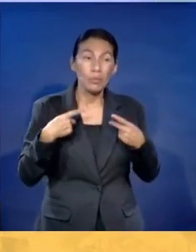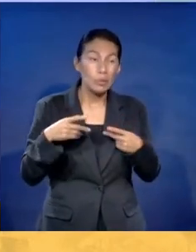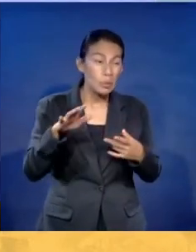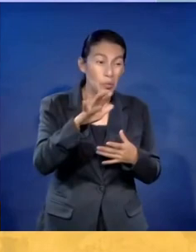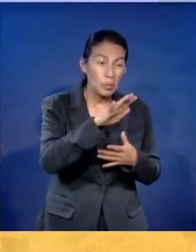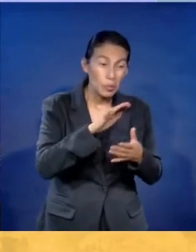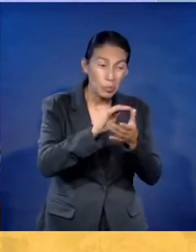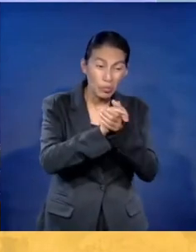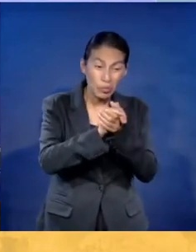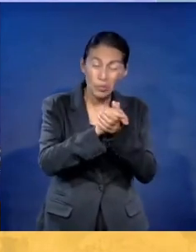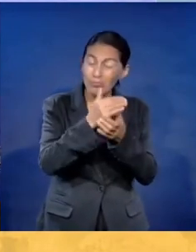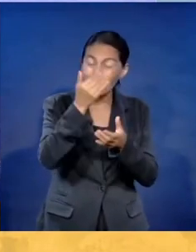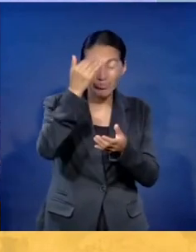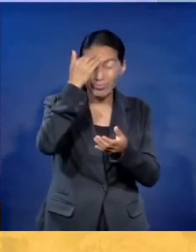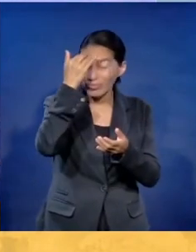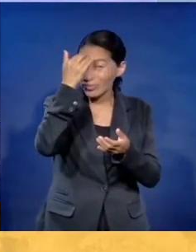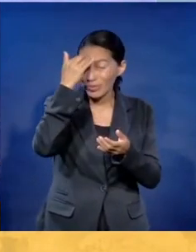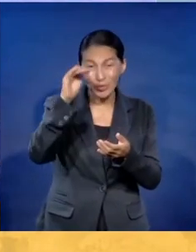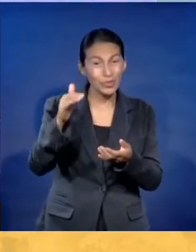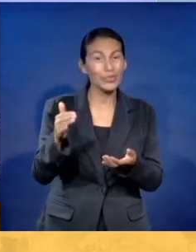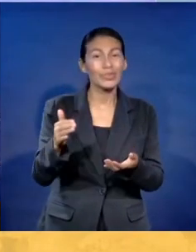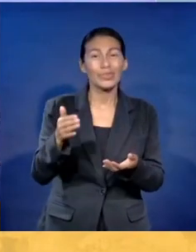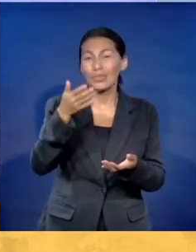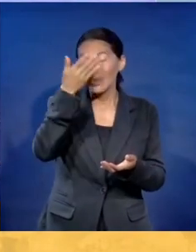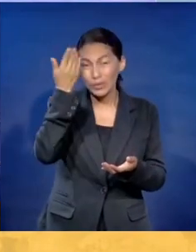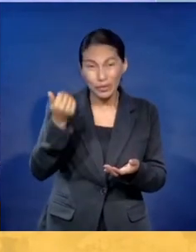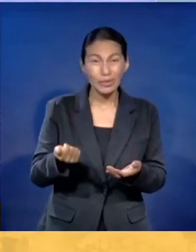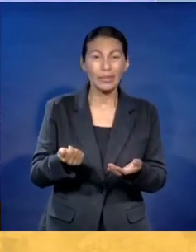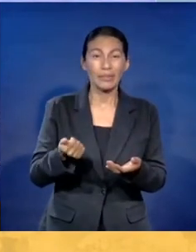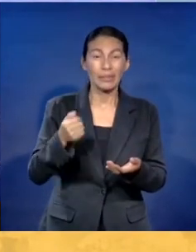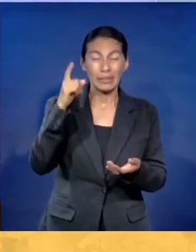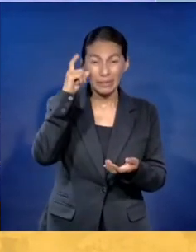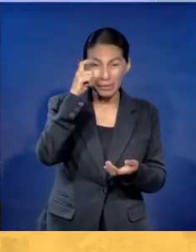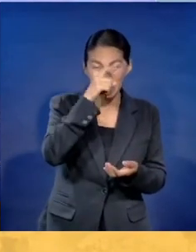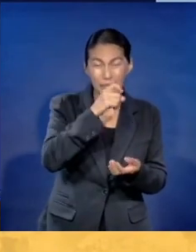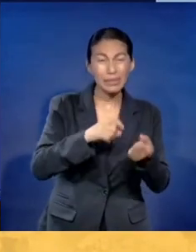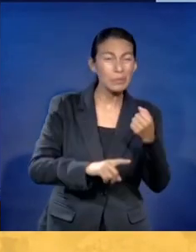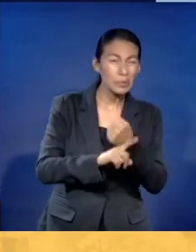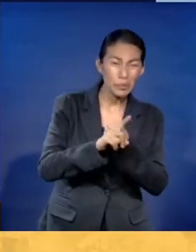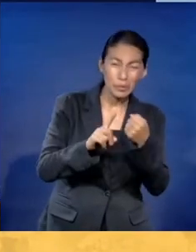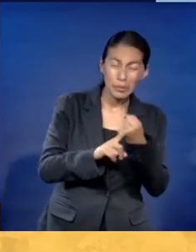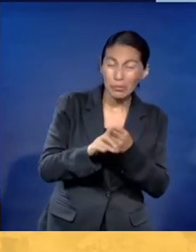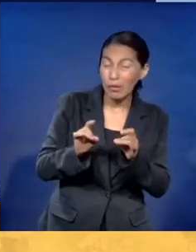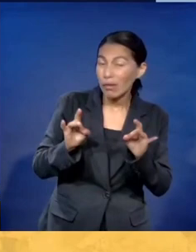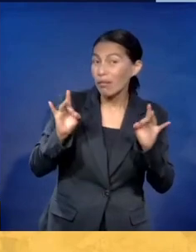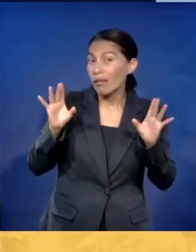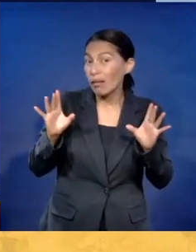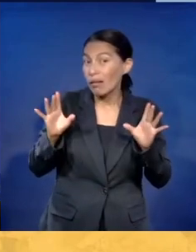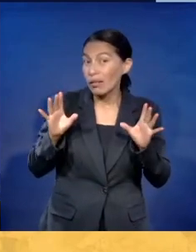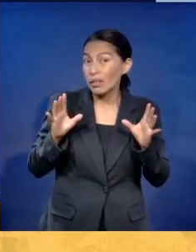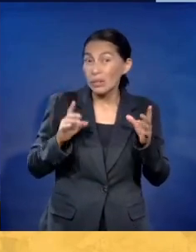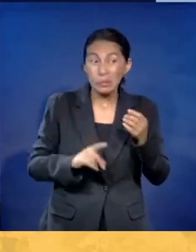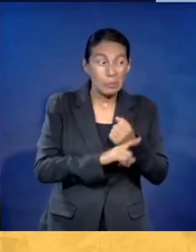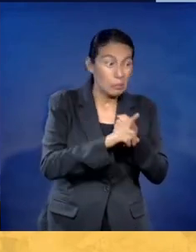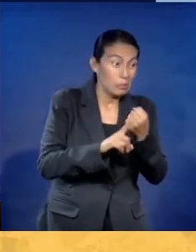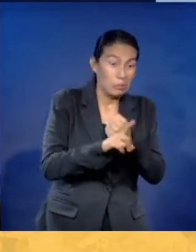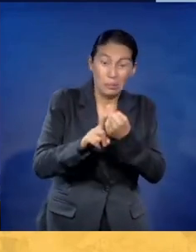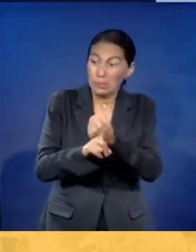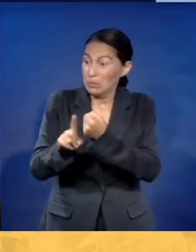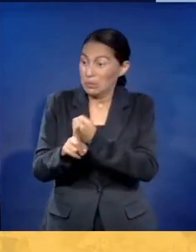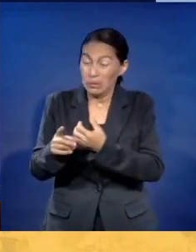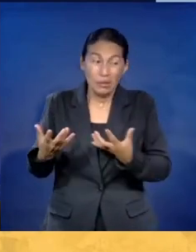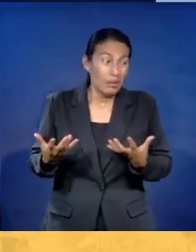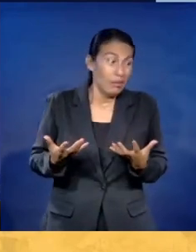matrimonio genera que esas crisis lleguen sin avisarnos Y de pronto nos encontramos en medio un montón de cosas que